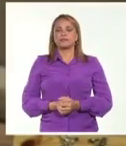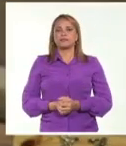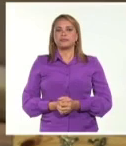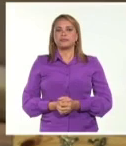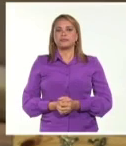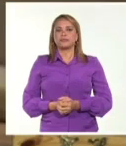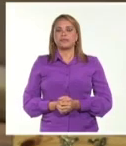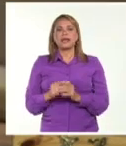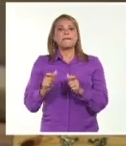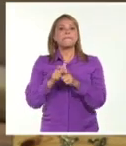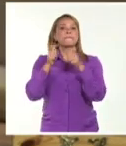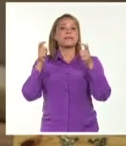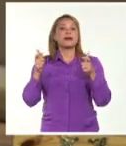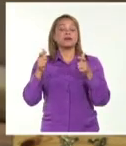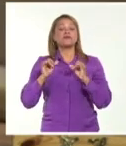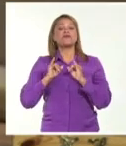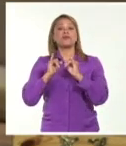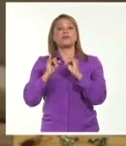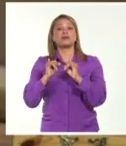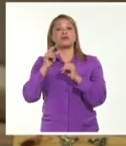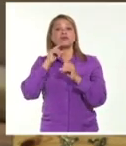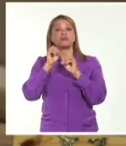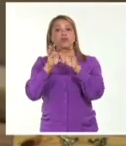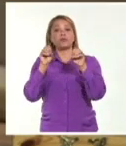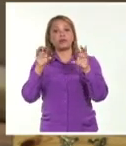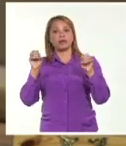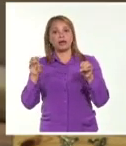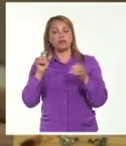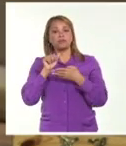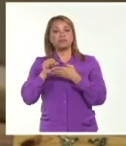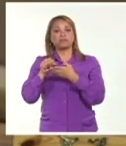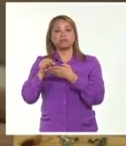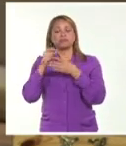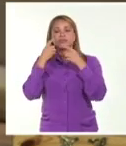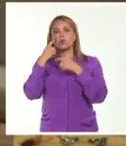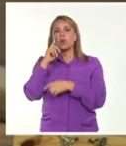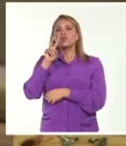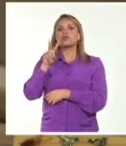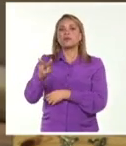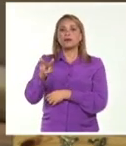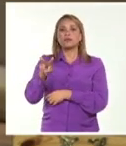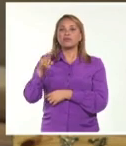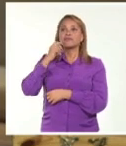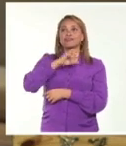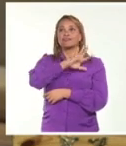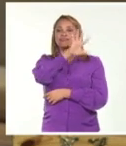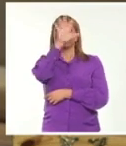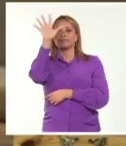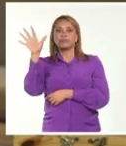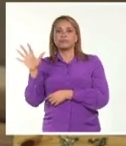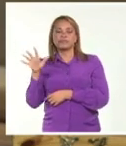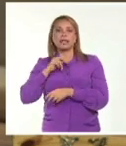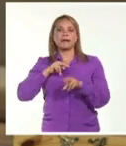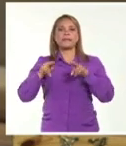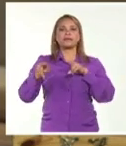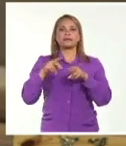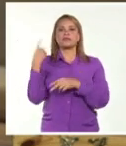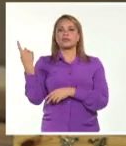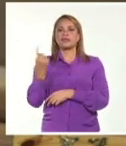el mayor nivel de alerta publicado por servicios de observación y predicción del clima espacial, como la Administración